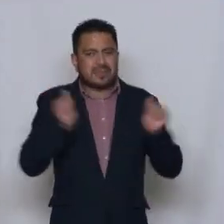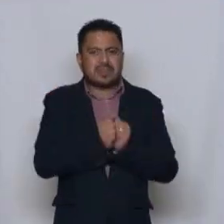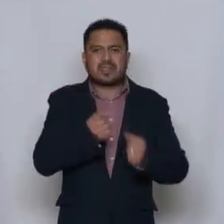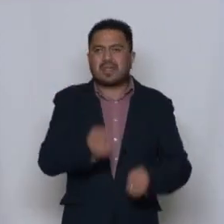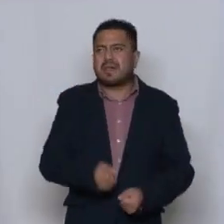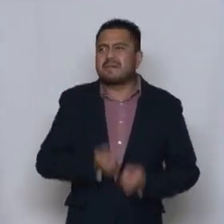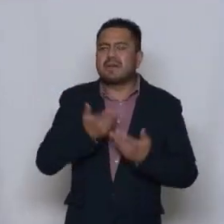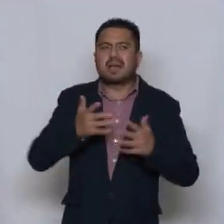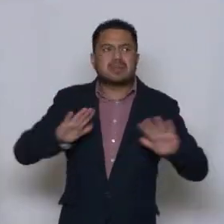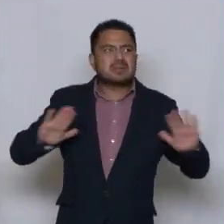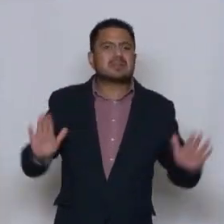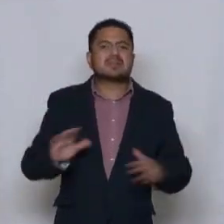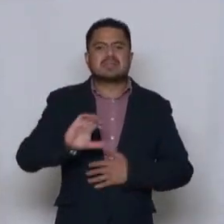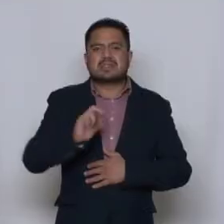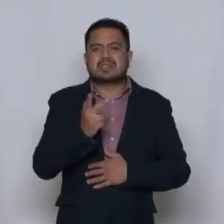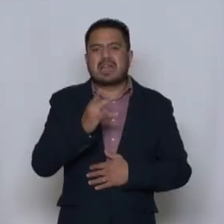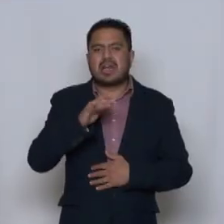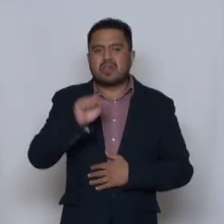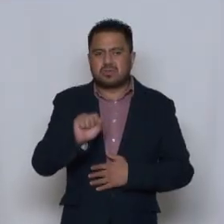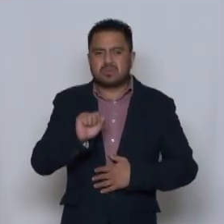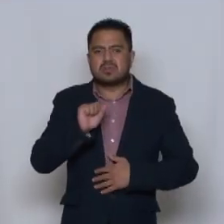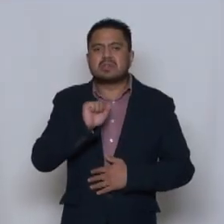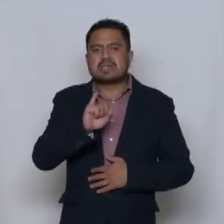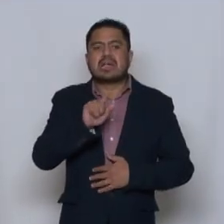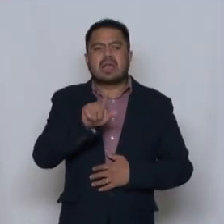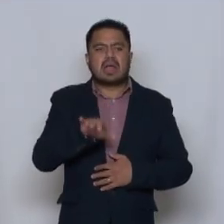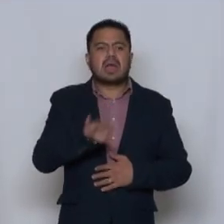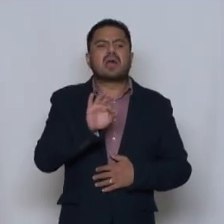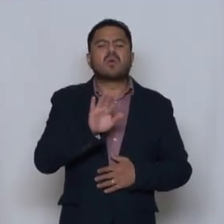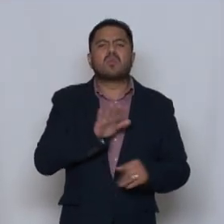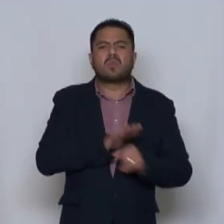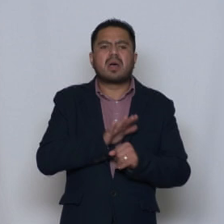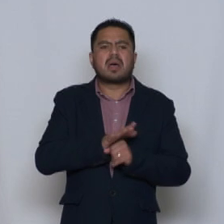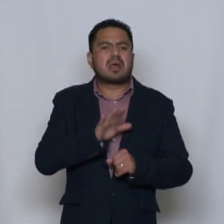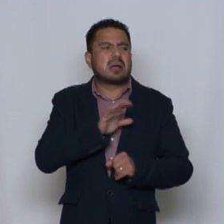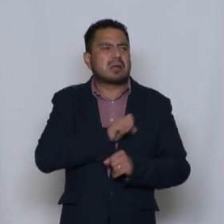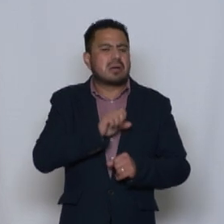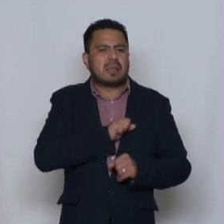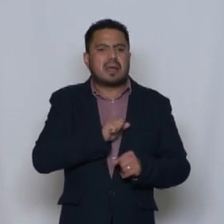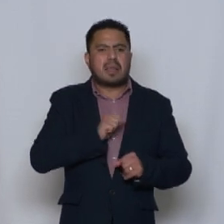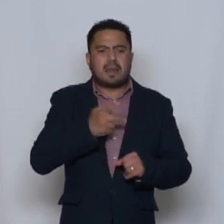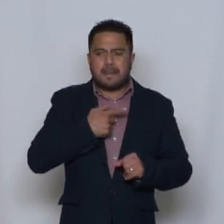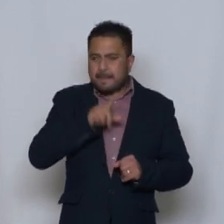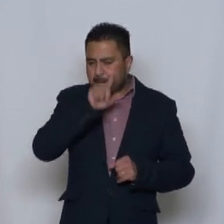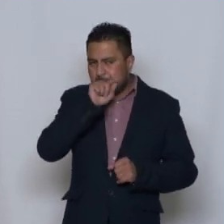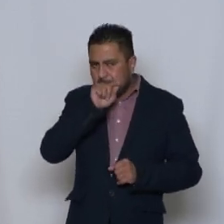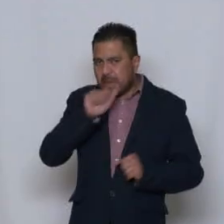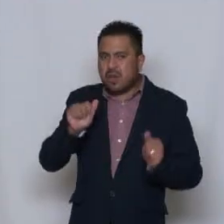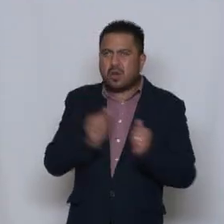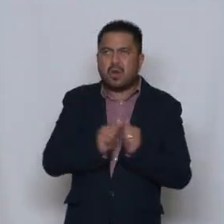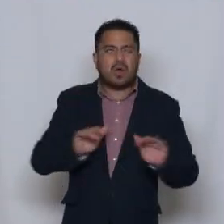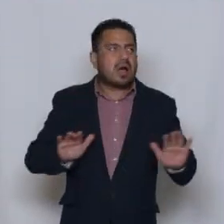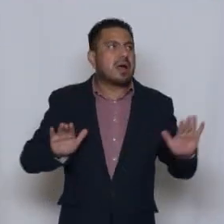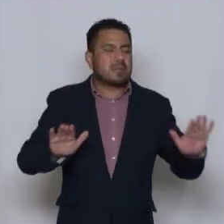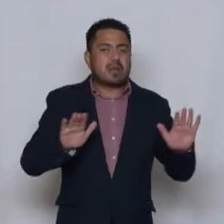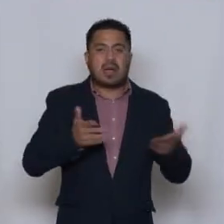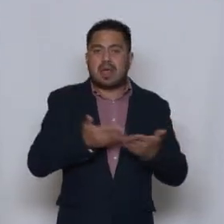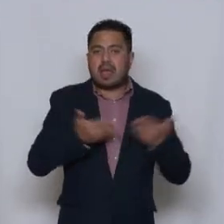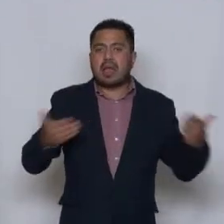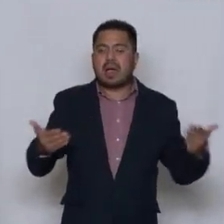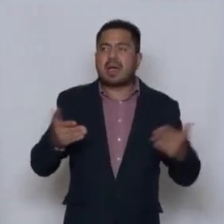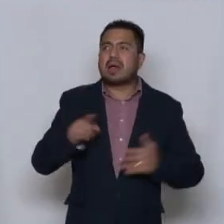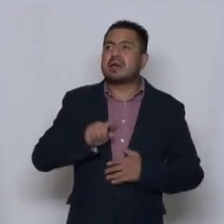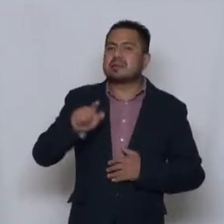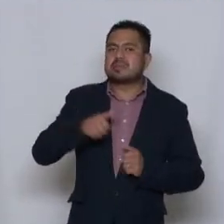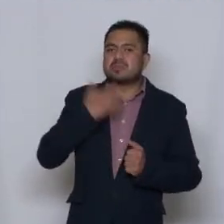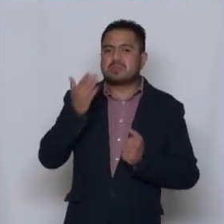del aviador Charles Lindbergh. Si tuviera que elegir, preferiría tener pájaros que aviones. Ahora vamos al